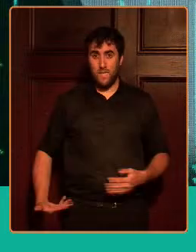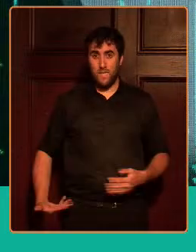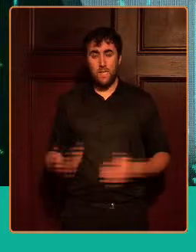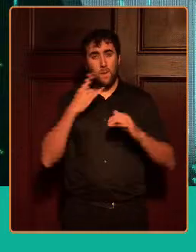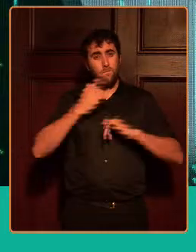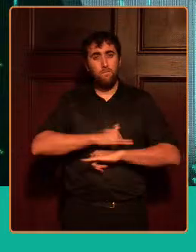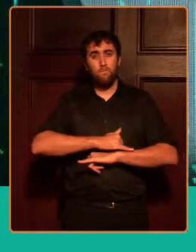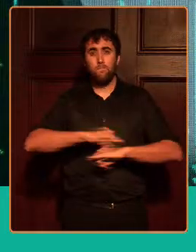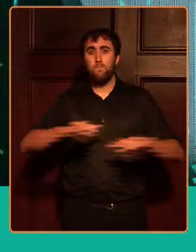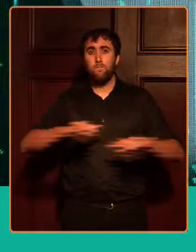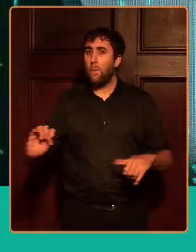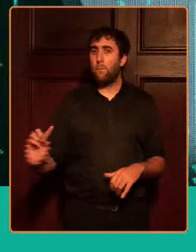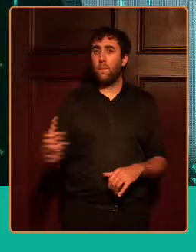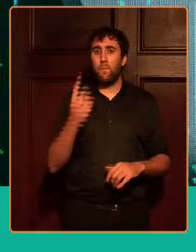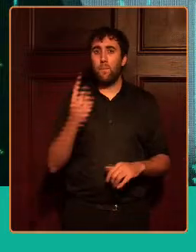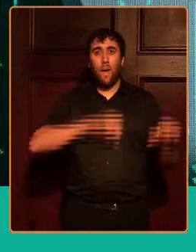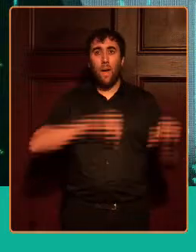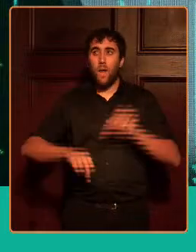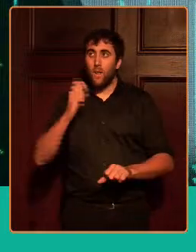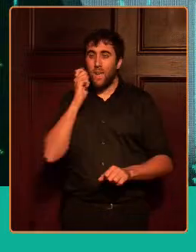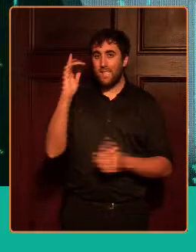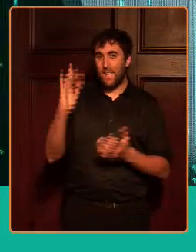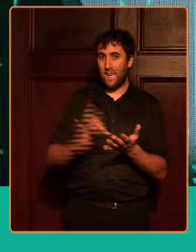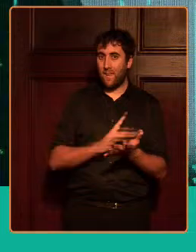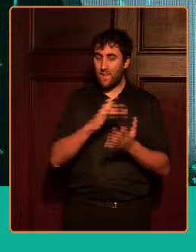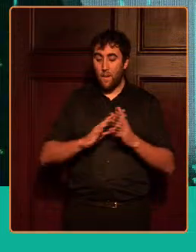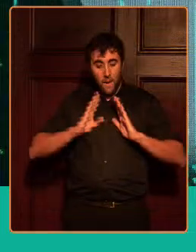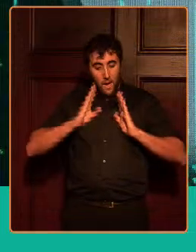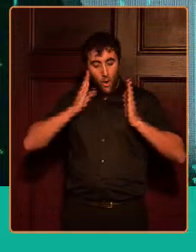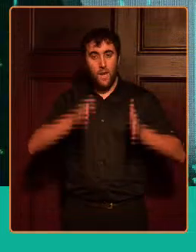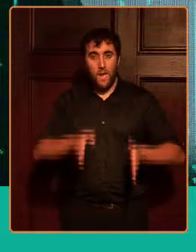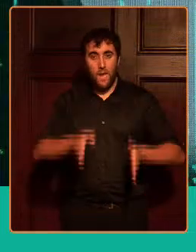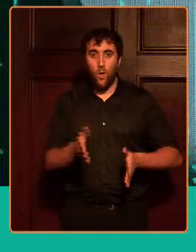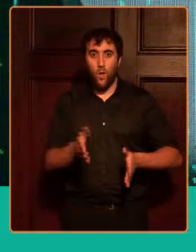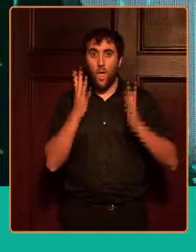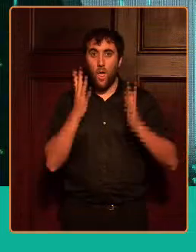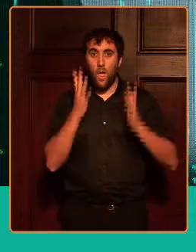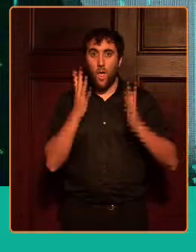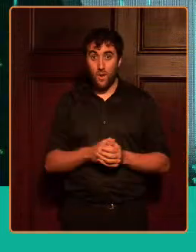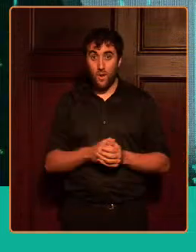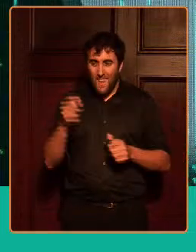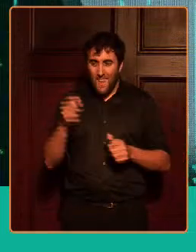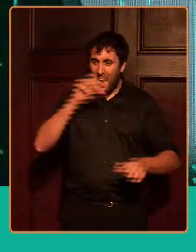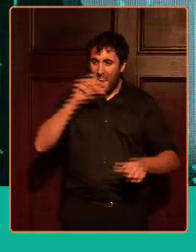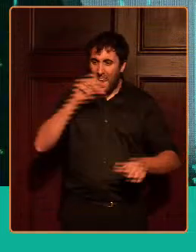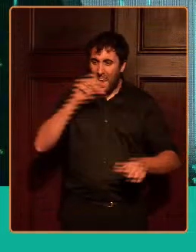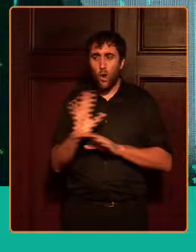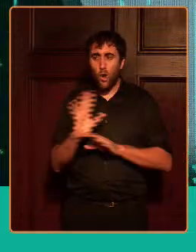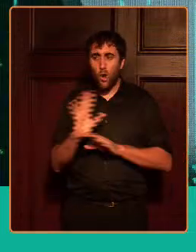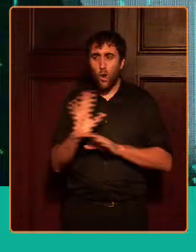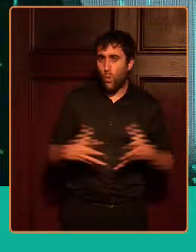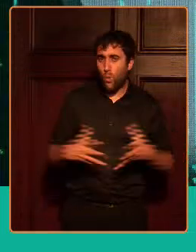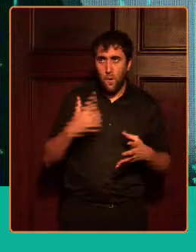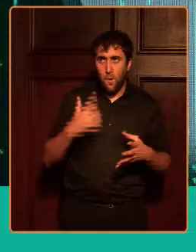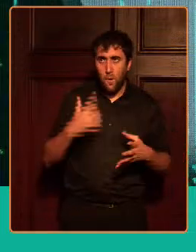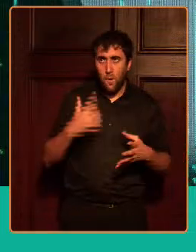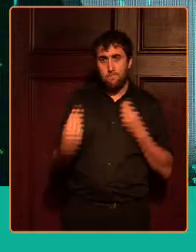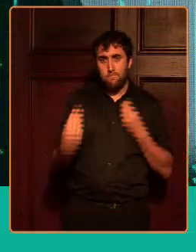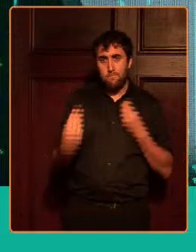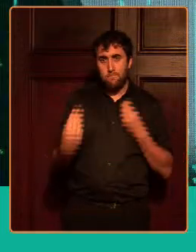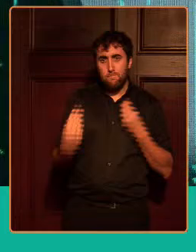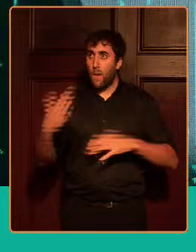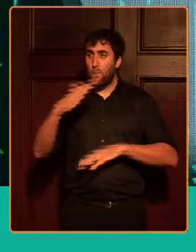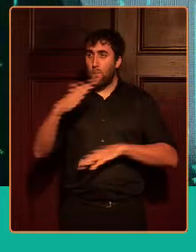primer laboratorio regional de inteligencia artificial aplicada a la educación. Este laboratorio existe para resolver necesidades concretas del sistema y